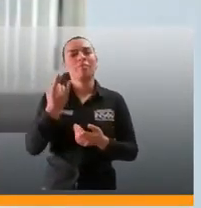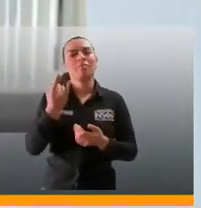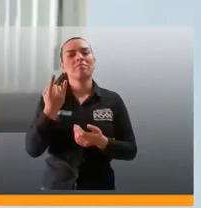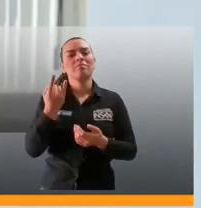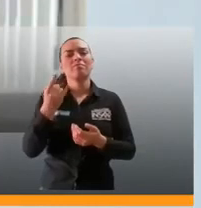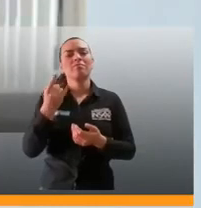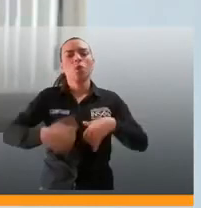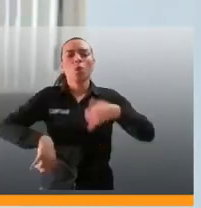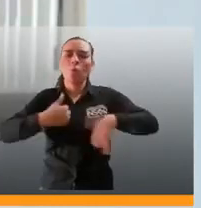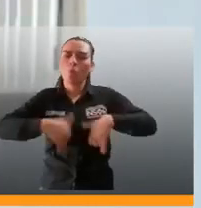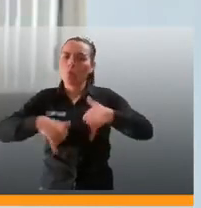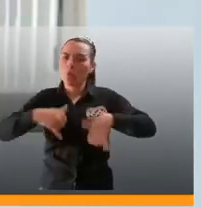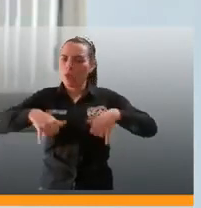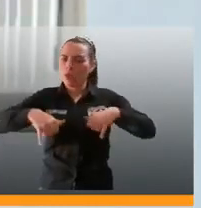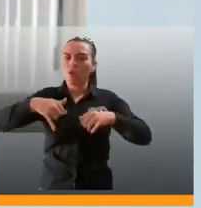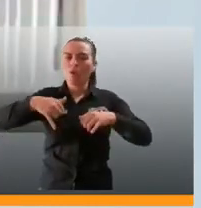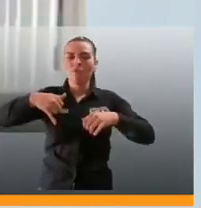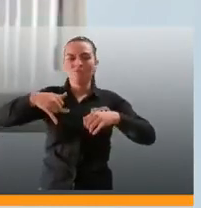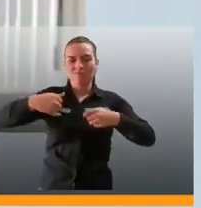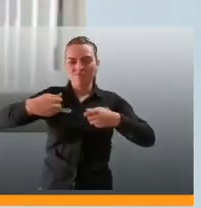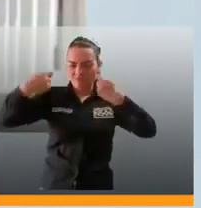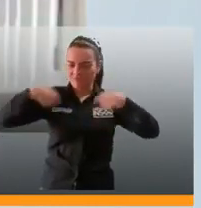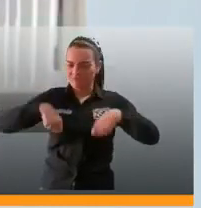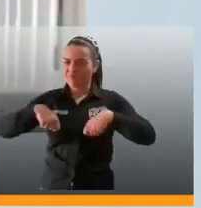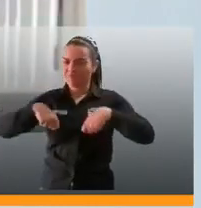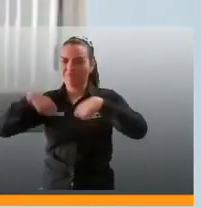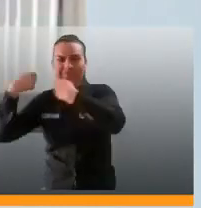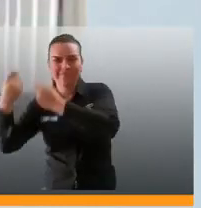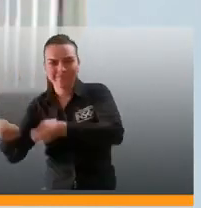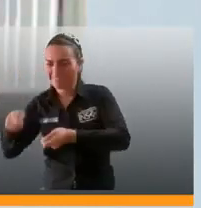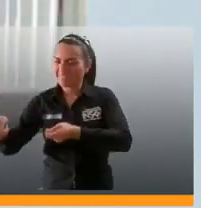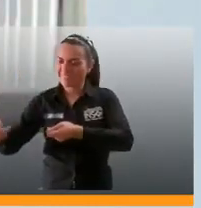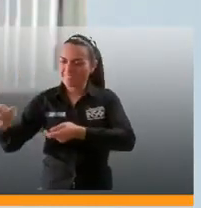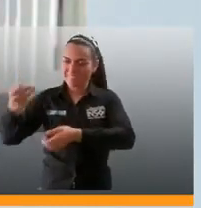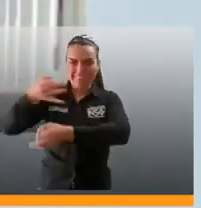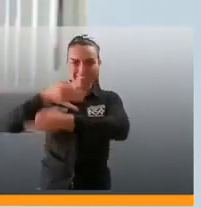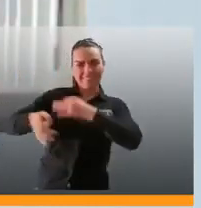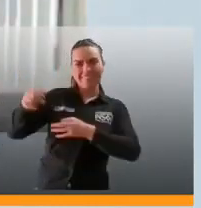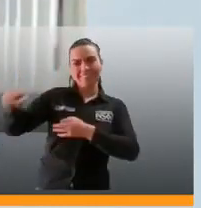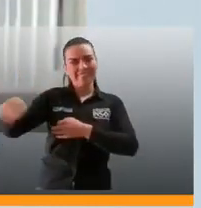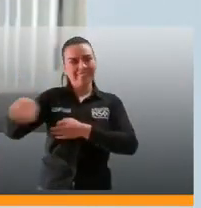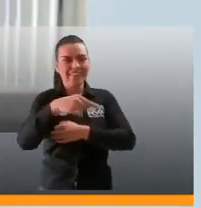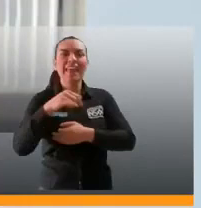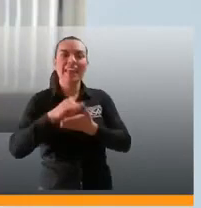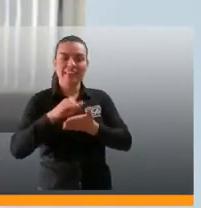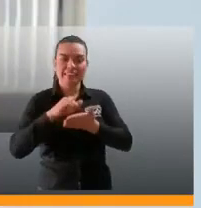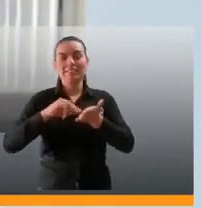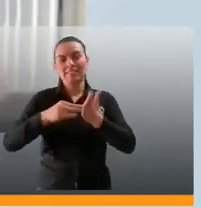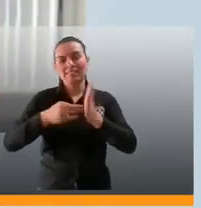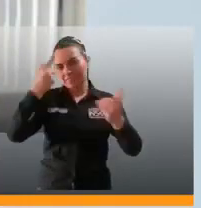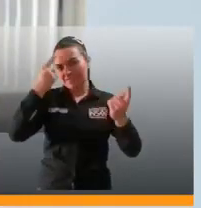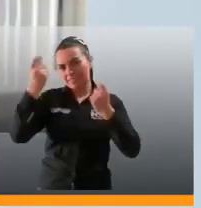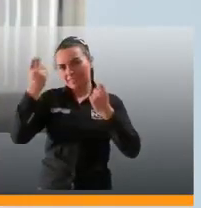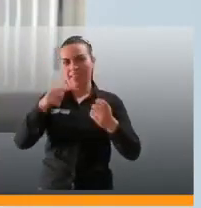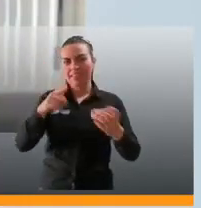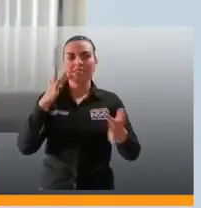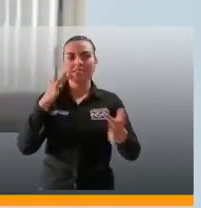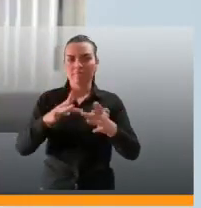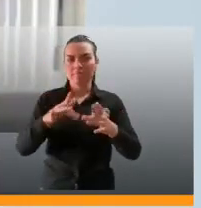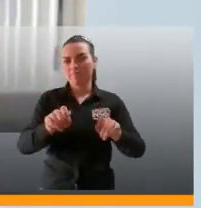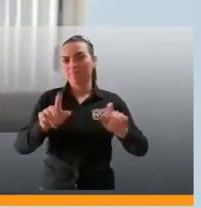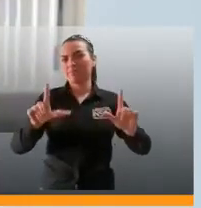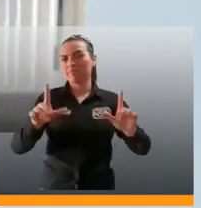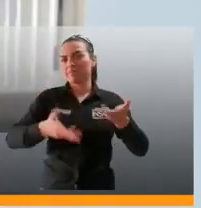roles a través de las estrategias, digamos, de esos espacios. ¿Qué fue lo más valioso